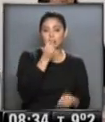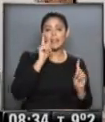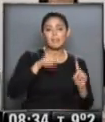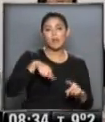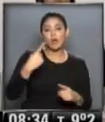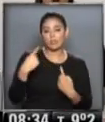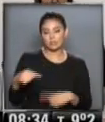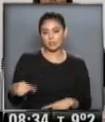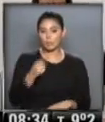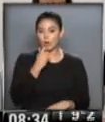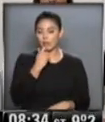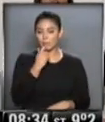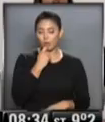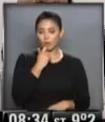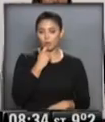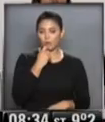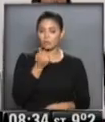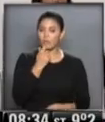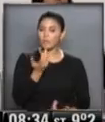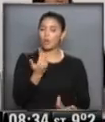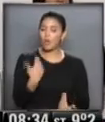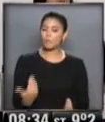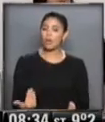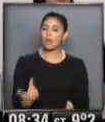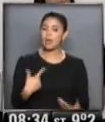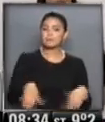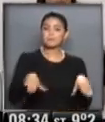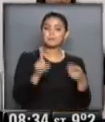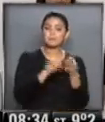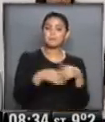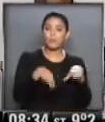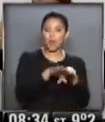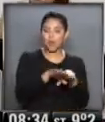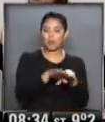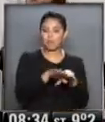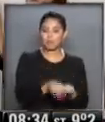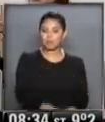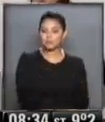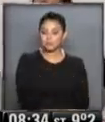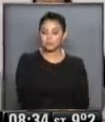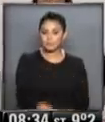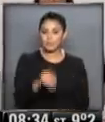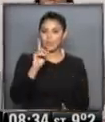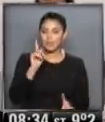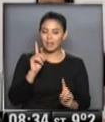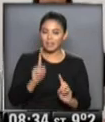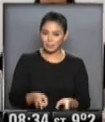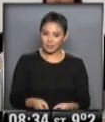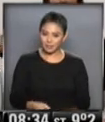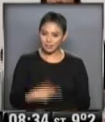las otras, como por ejemplo el caso de la posibilidad del matrimonio igualitario. Y por otro lado,